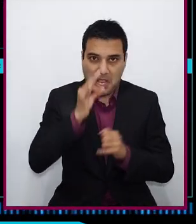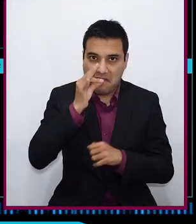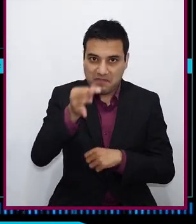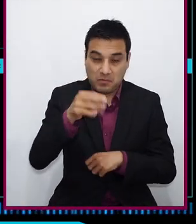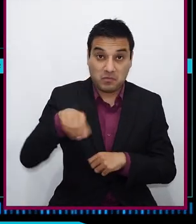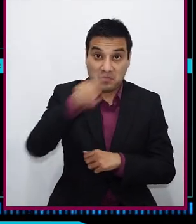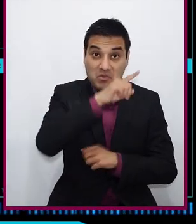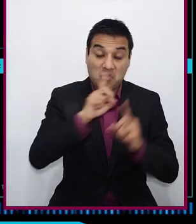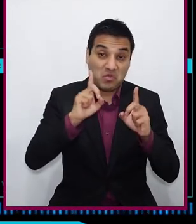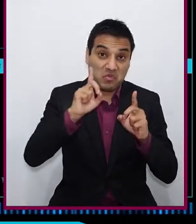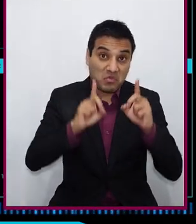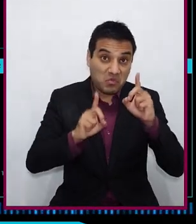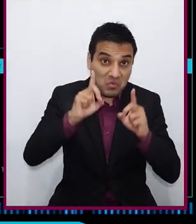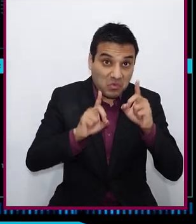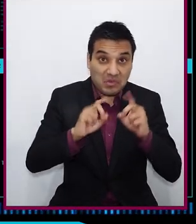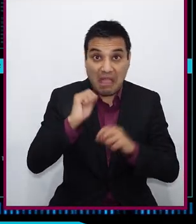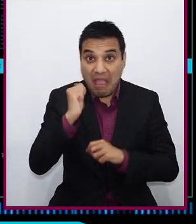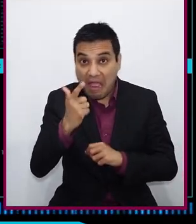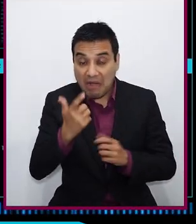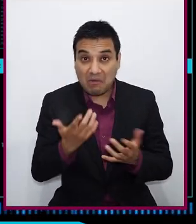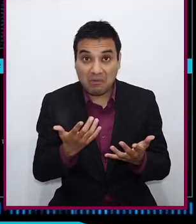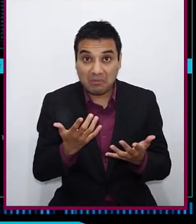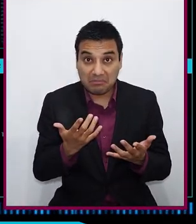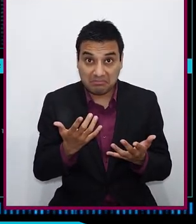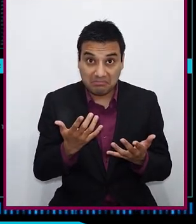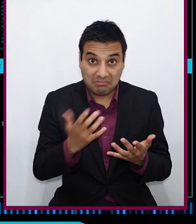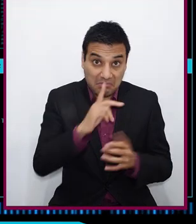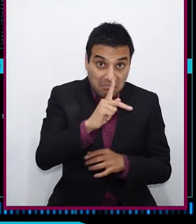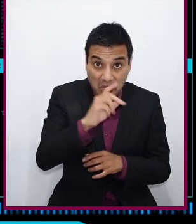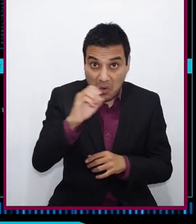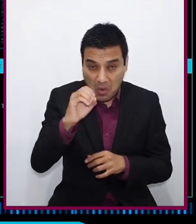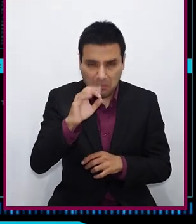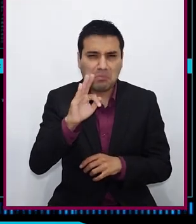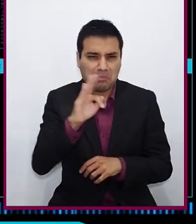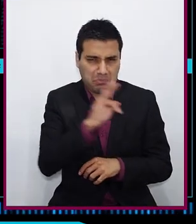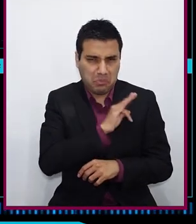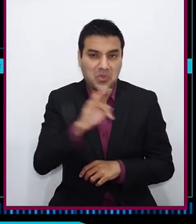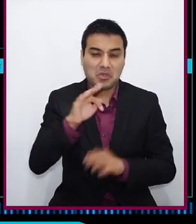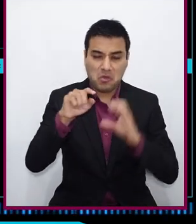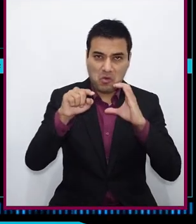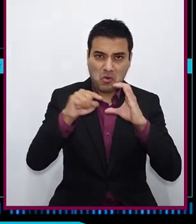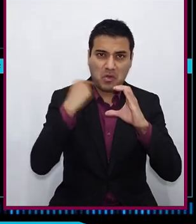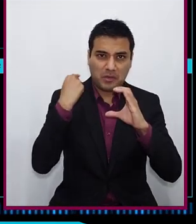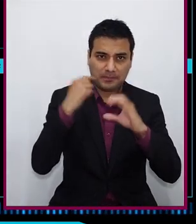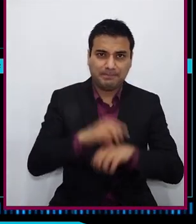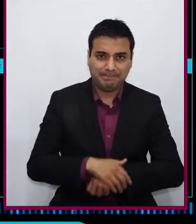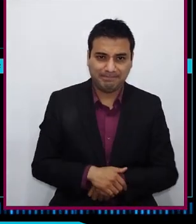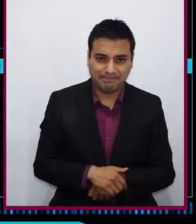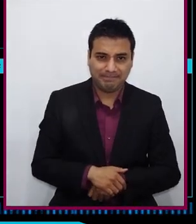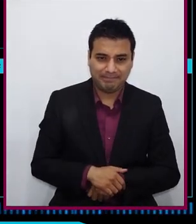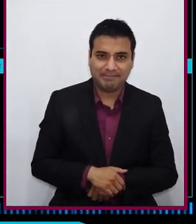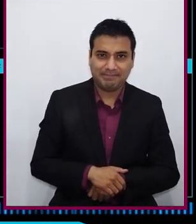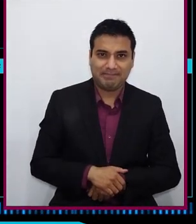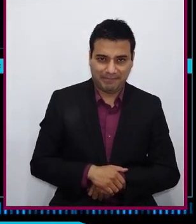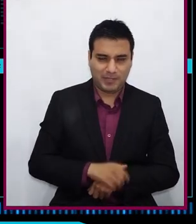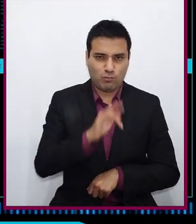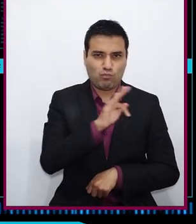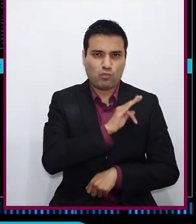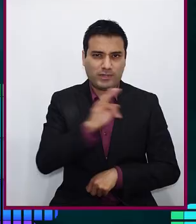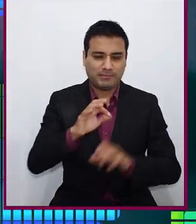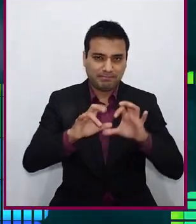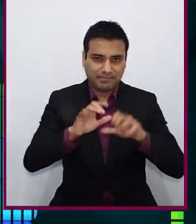pueden enviarme un prueba a adán pero adn agregó gmail o buscarme en redes sociales de instagram como lancero